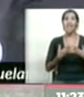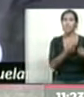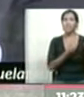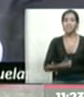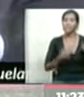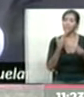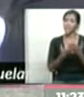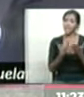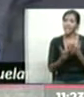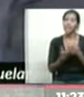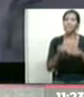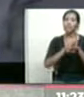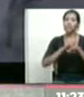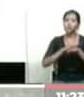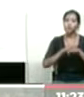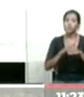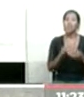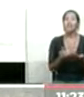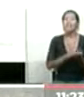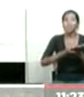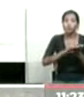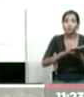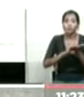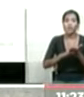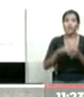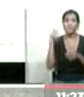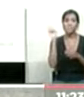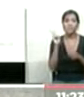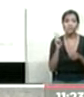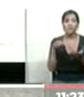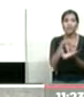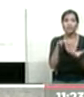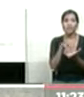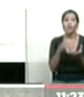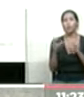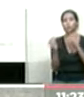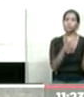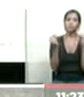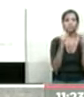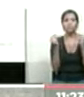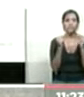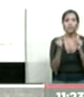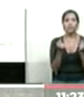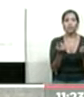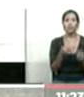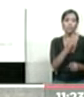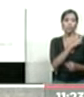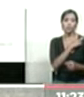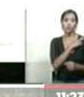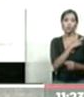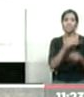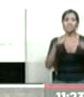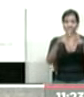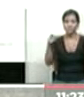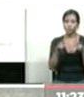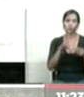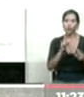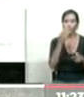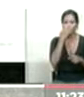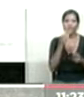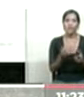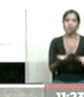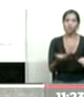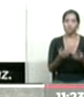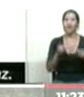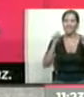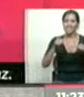que la solución a la crisis en Venezuela pasa por el diálogo con el dueño del circo y no con los payasos, es decir, el jefe de Estado, en este caso